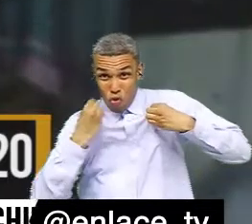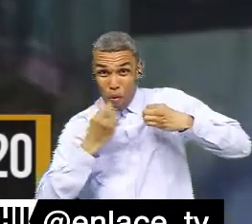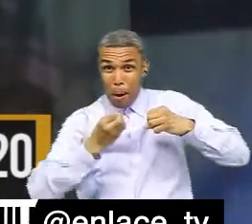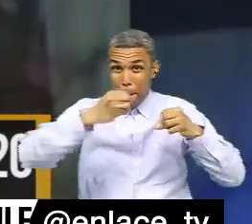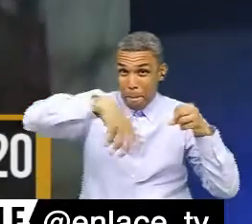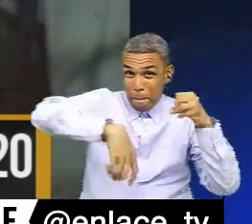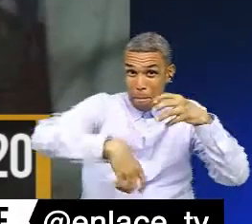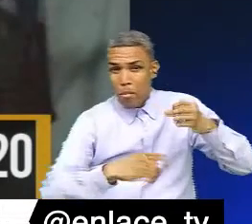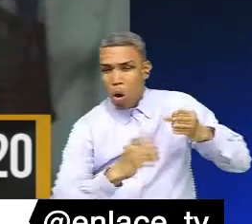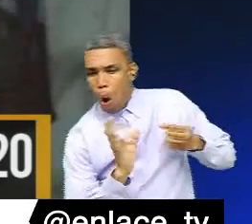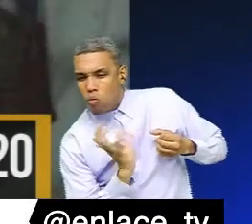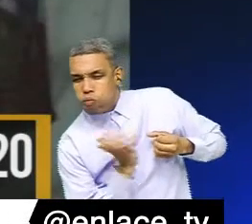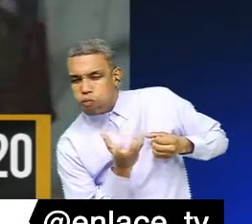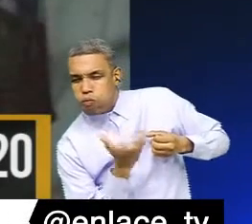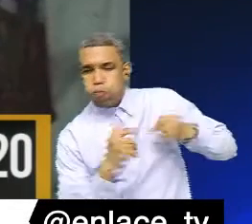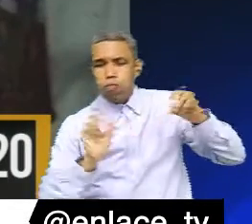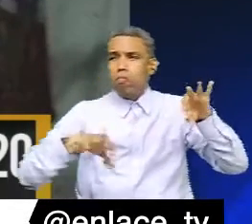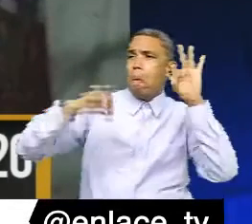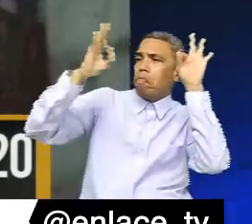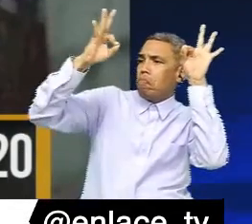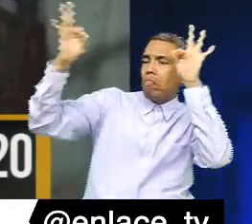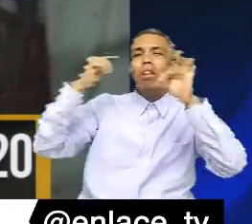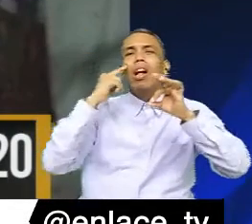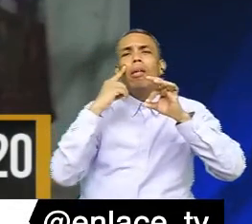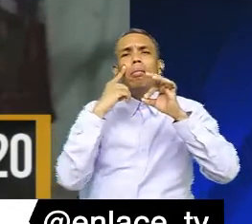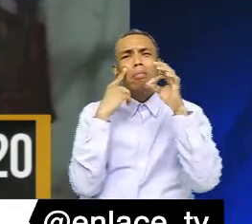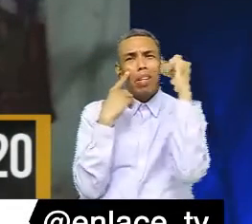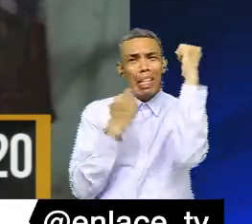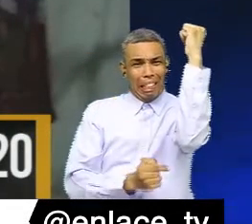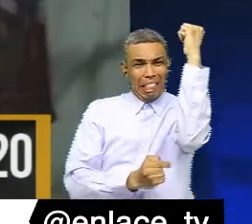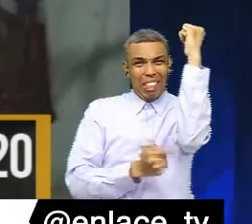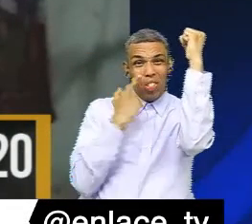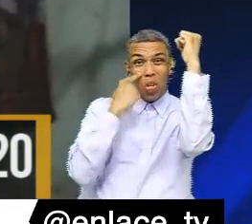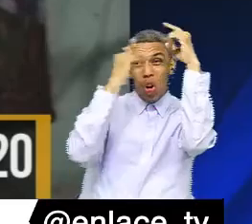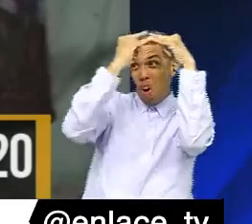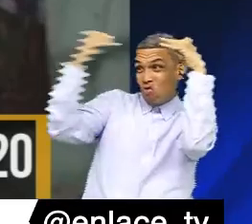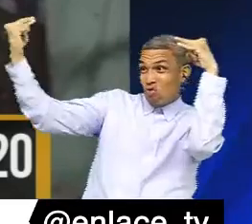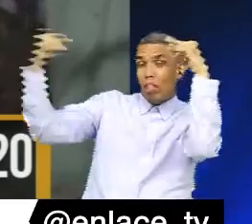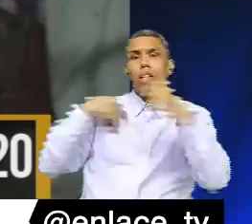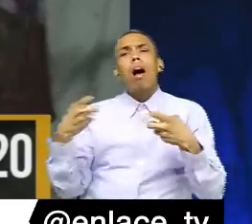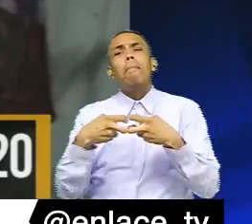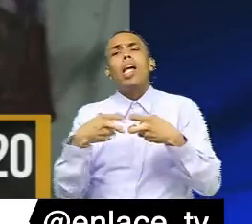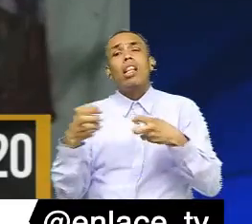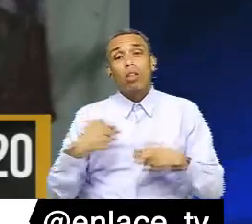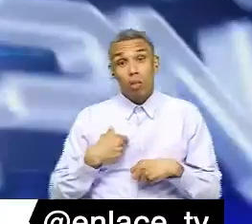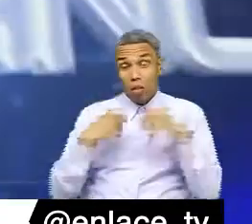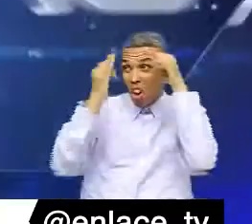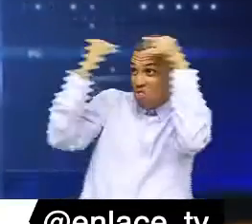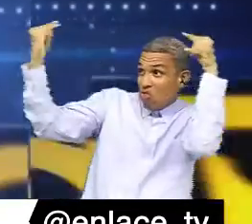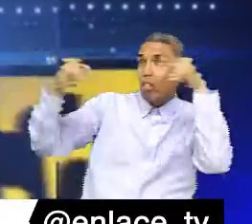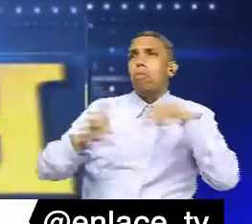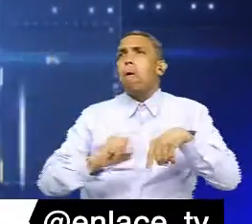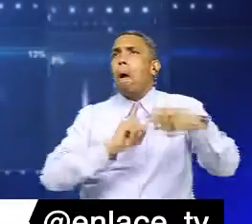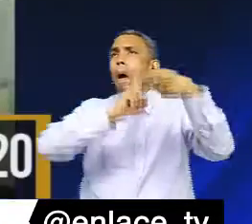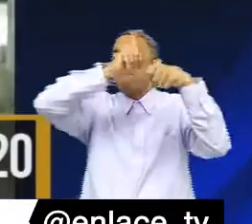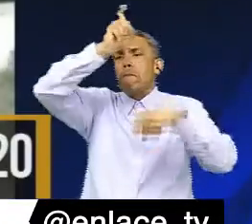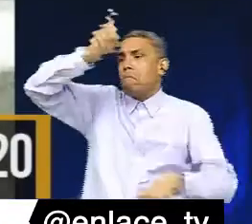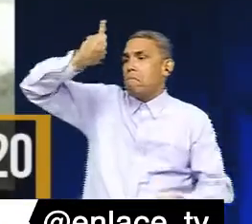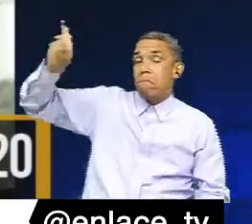un peligro inminente que pone en riesgo no sólo la vida de quien tuvo esta terrible idea sino también la de sus vecinos